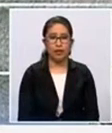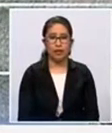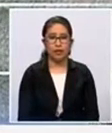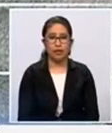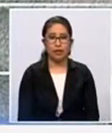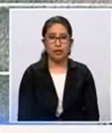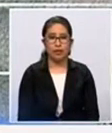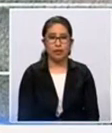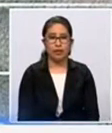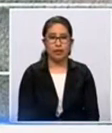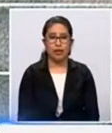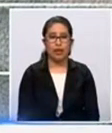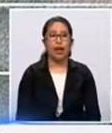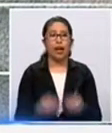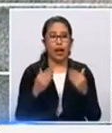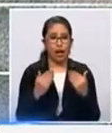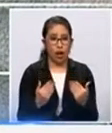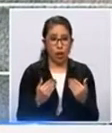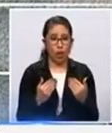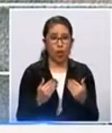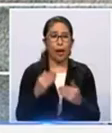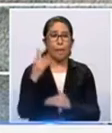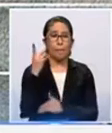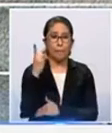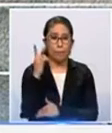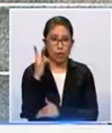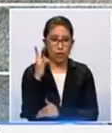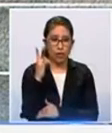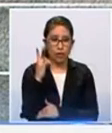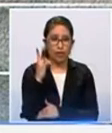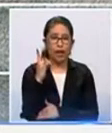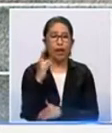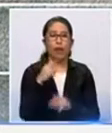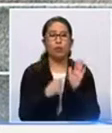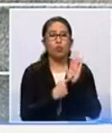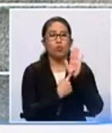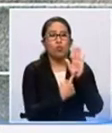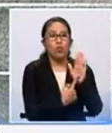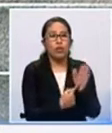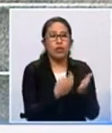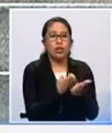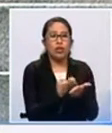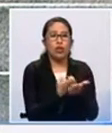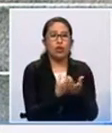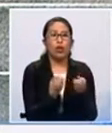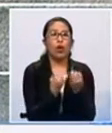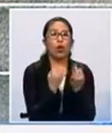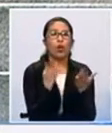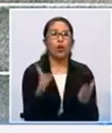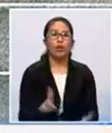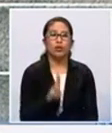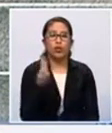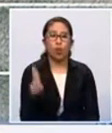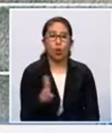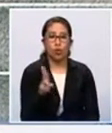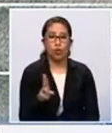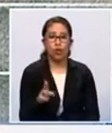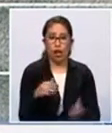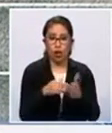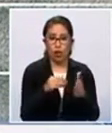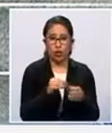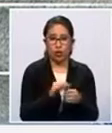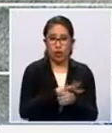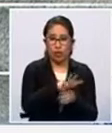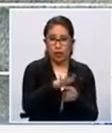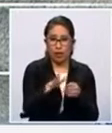lo que es la pandemia, tiene un código especial de COVID-19. Por lo tanto, cualquier institución que esté